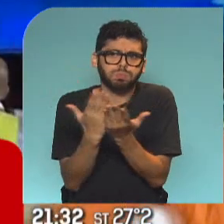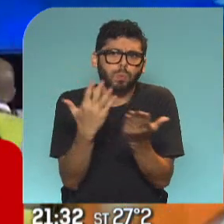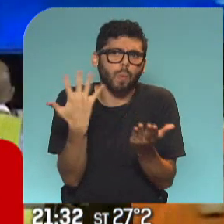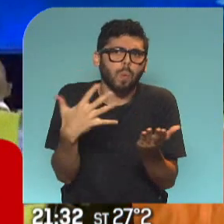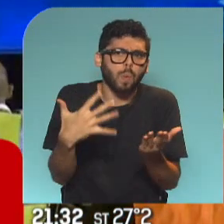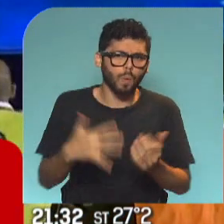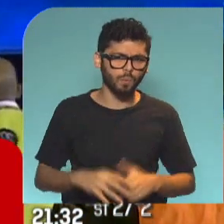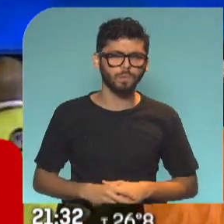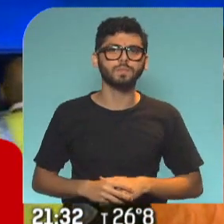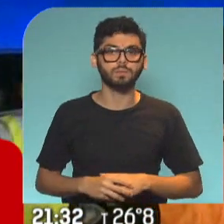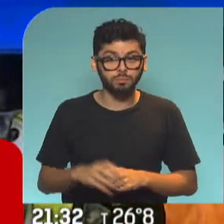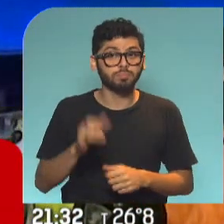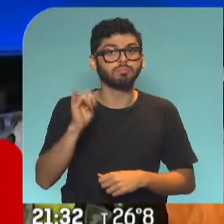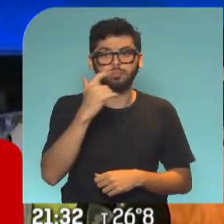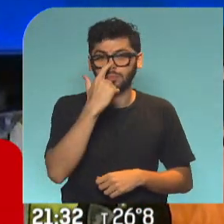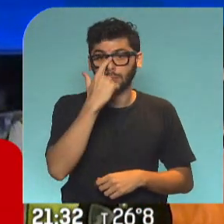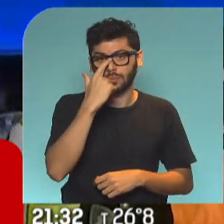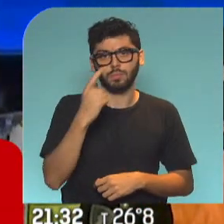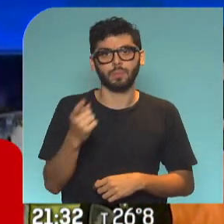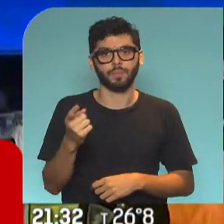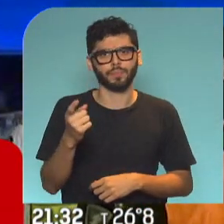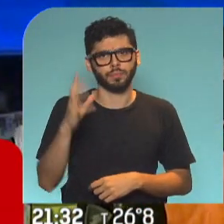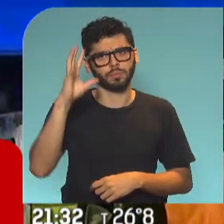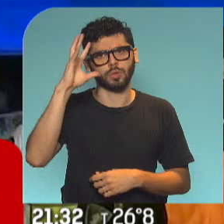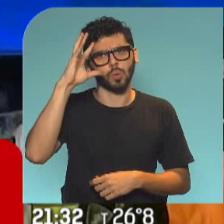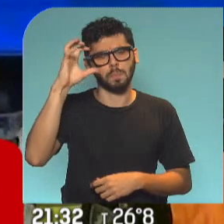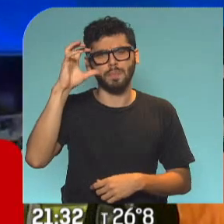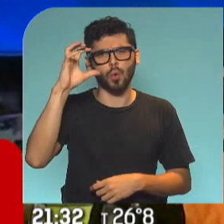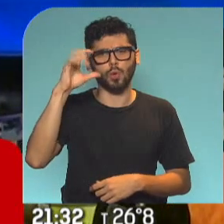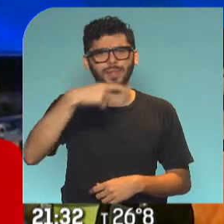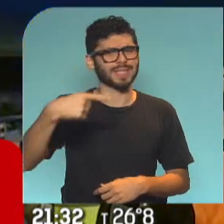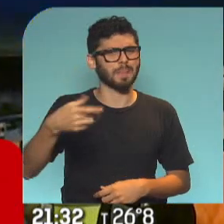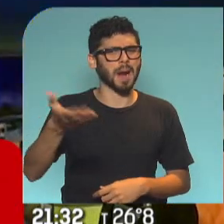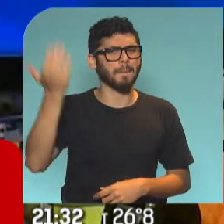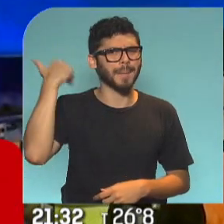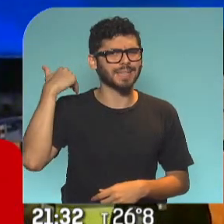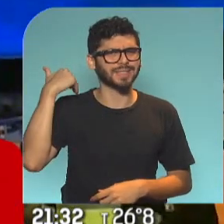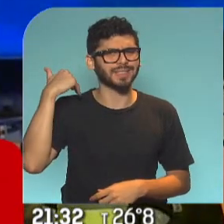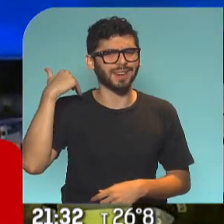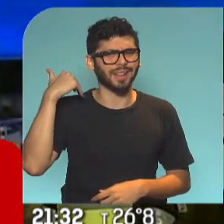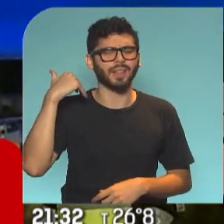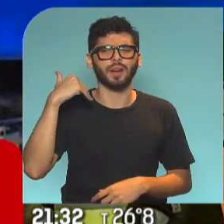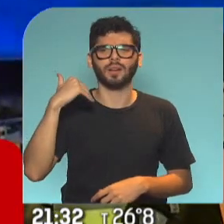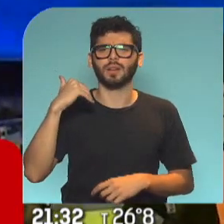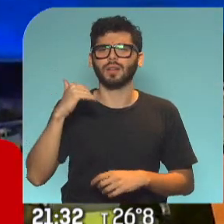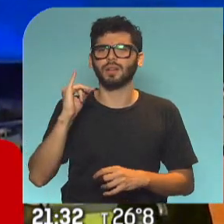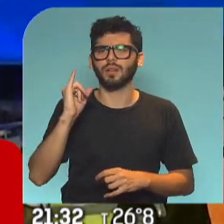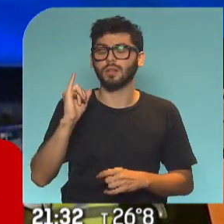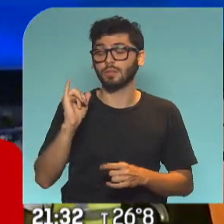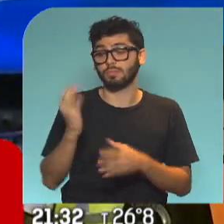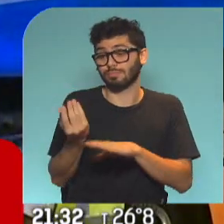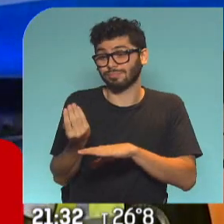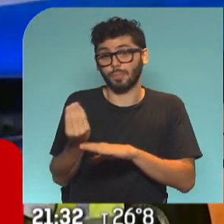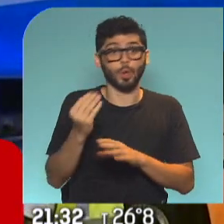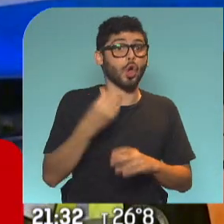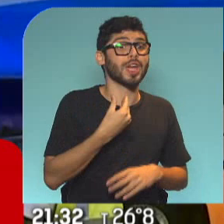y que se la ha visto recuerdo, lo decía la semana pasada, el momento en el cual habían pasado pocas horas de la